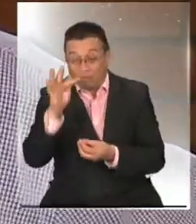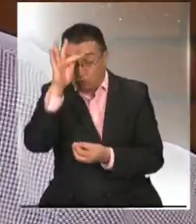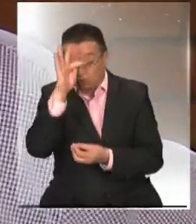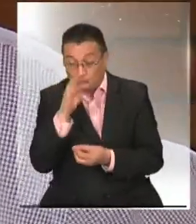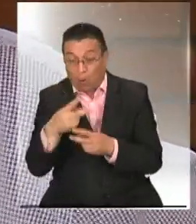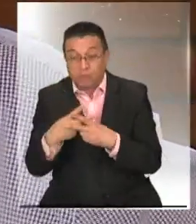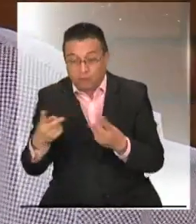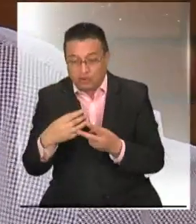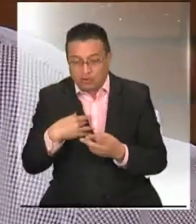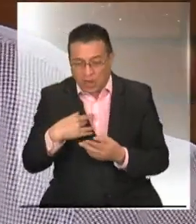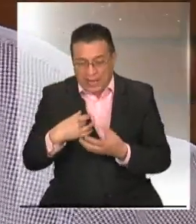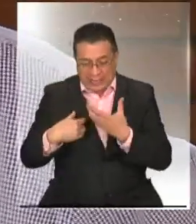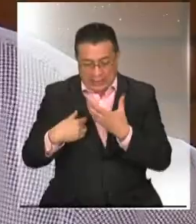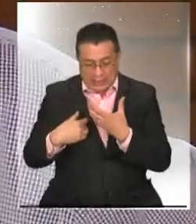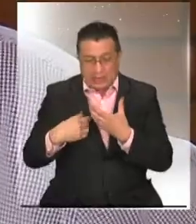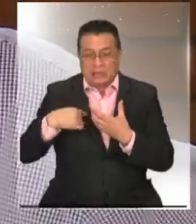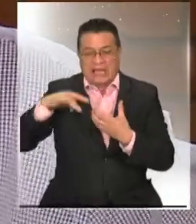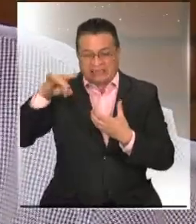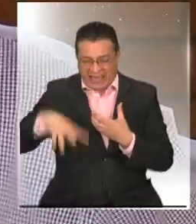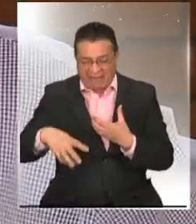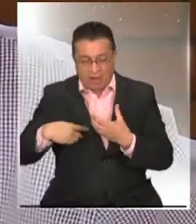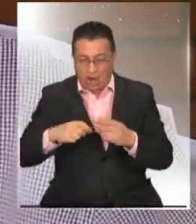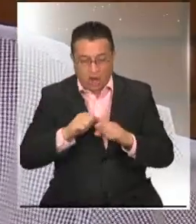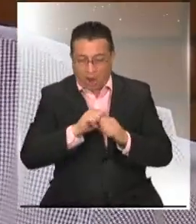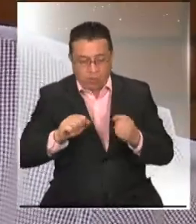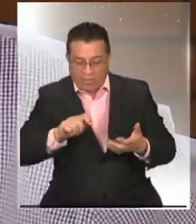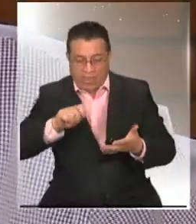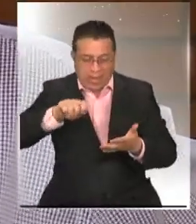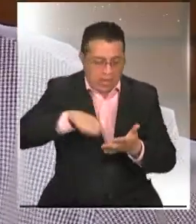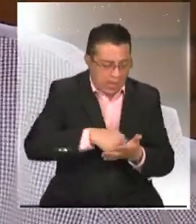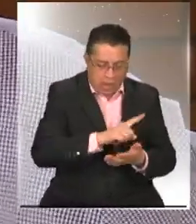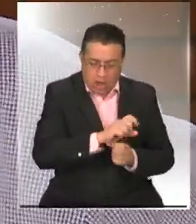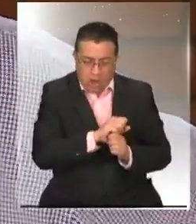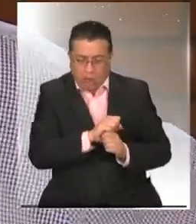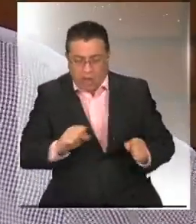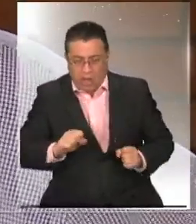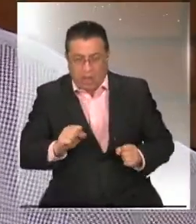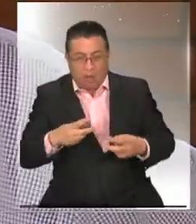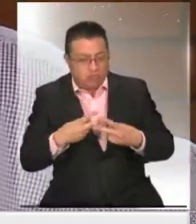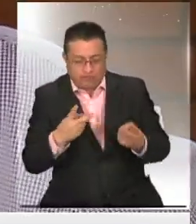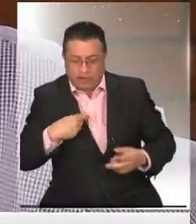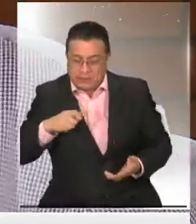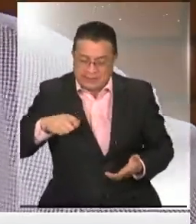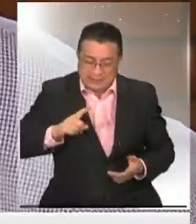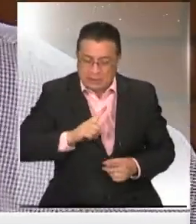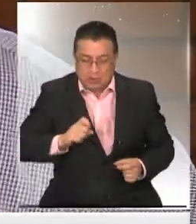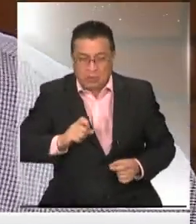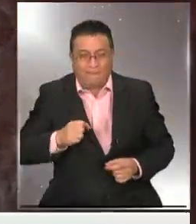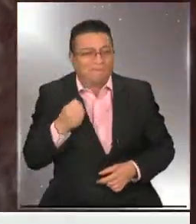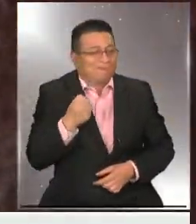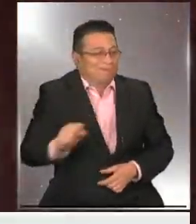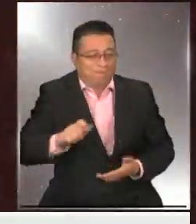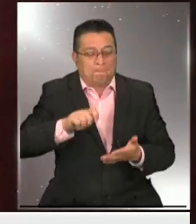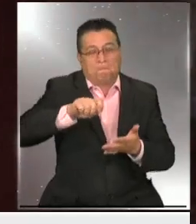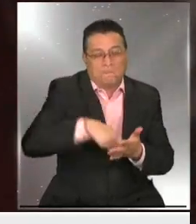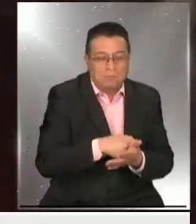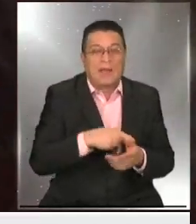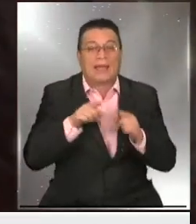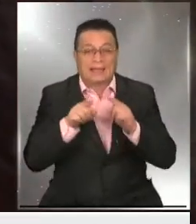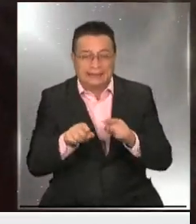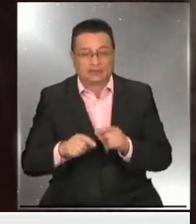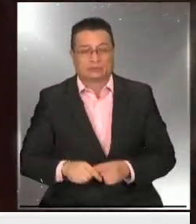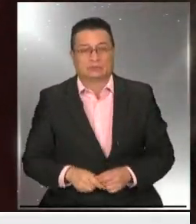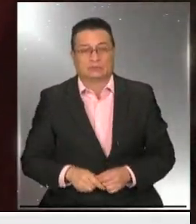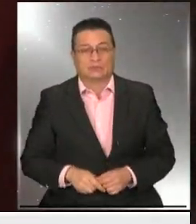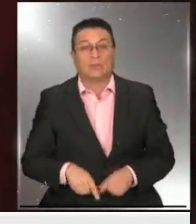a sabiendas que no puede firmar un documento público, lo hace. El documento